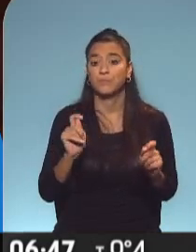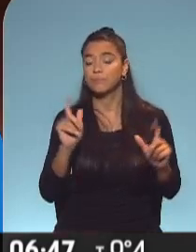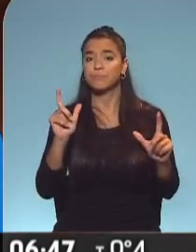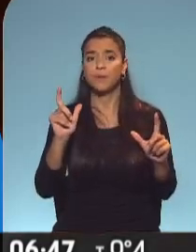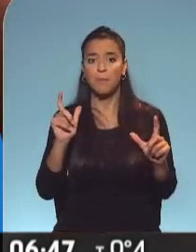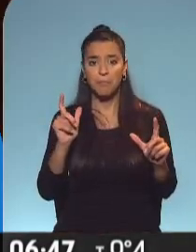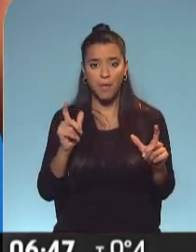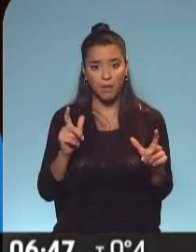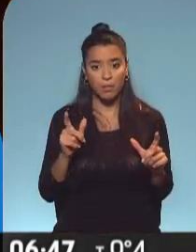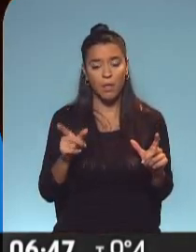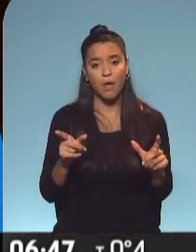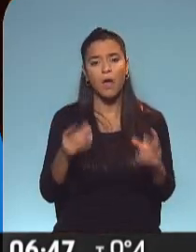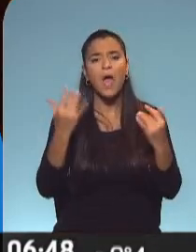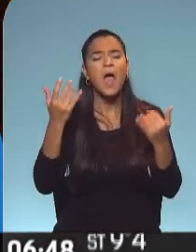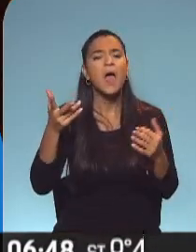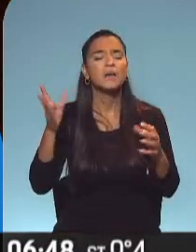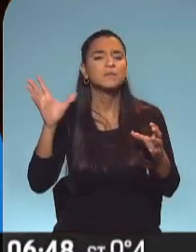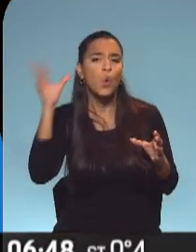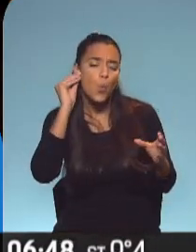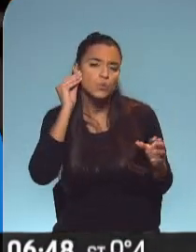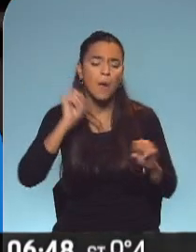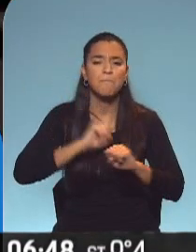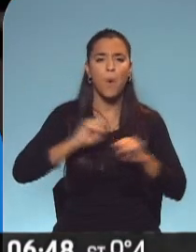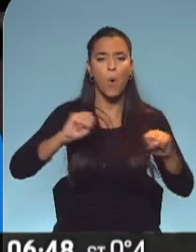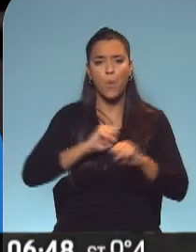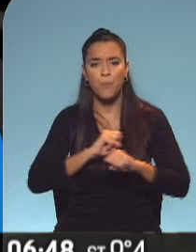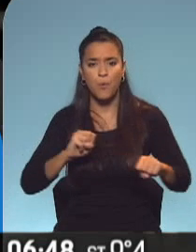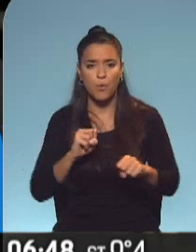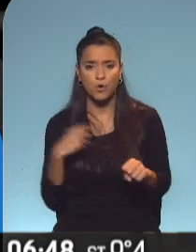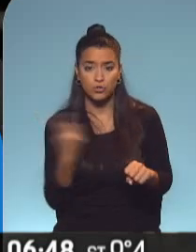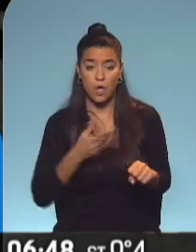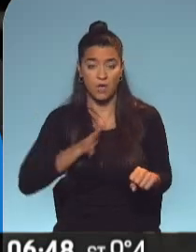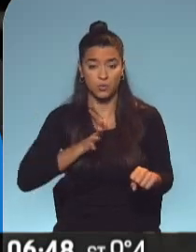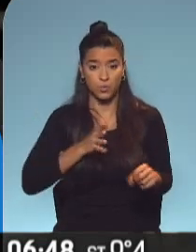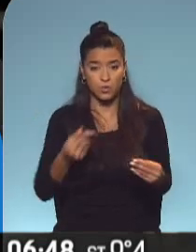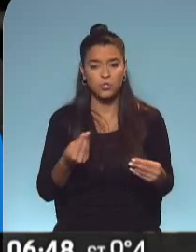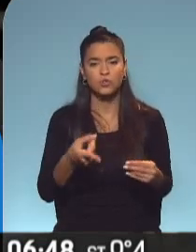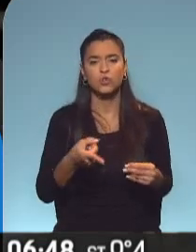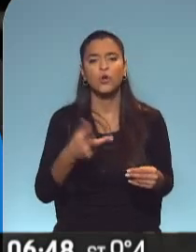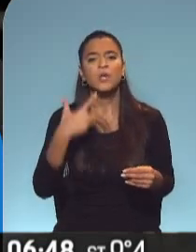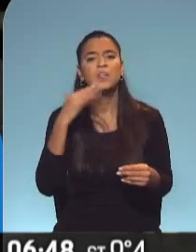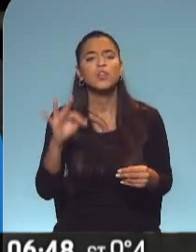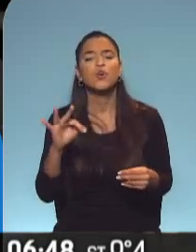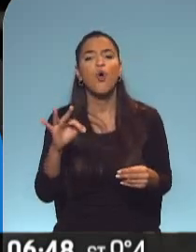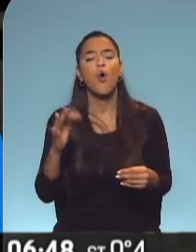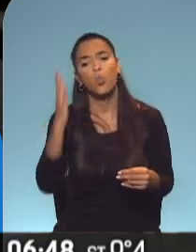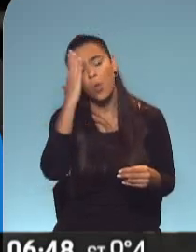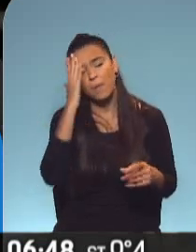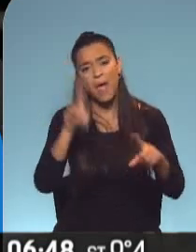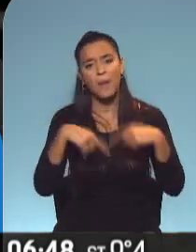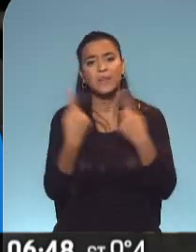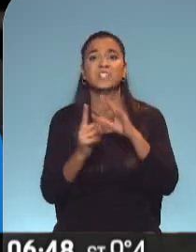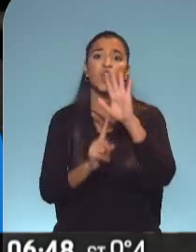despertando. Y se empezaron a escuchar explosiones y nos asustamos. Yo tengo a mi hijo que duerme en una habitación